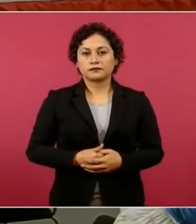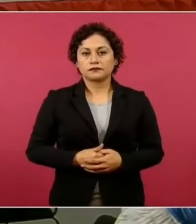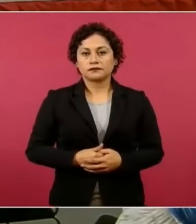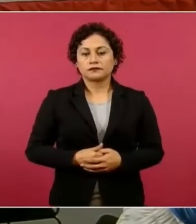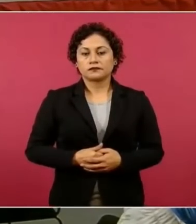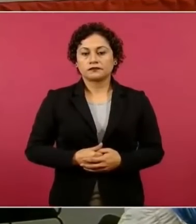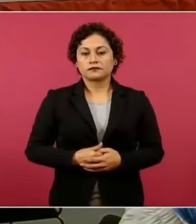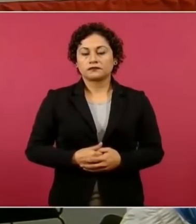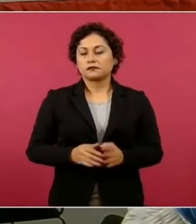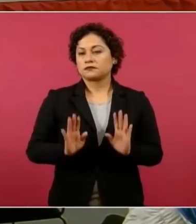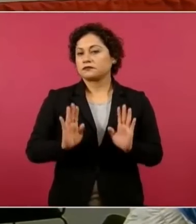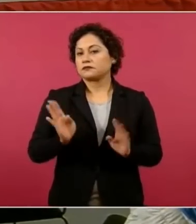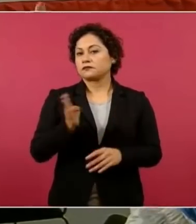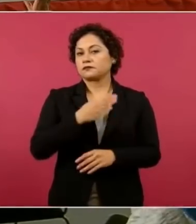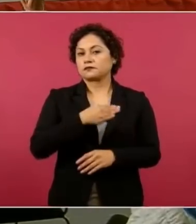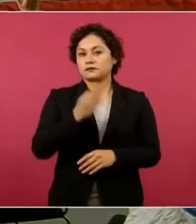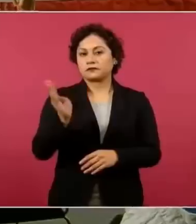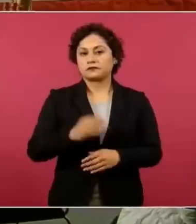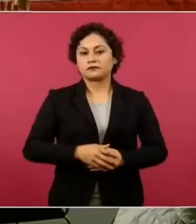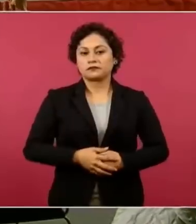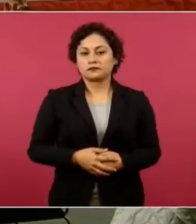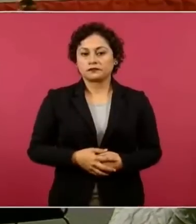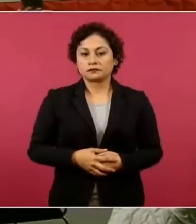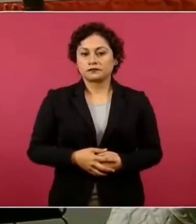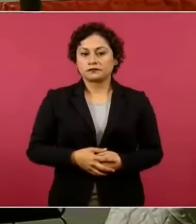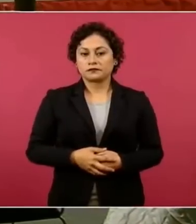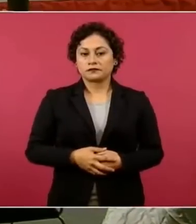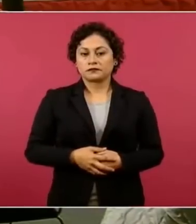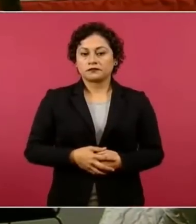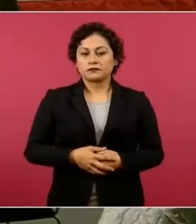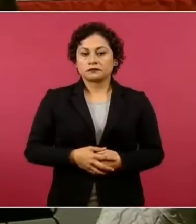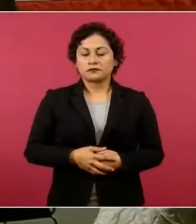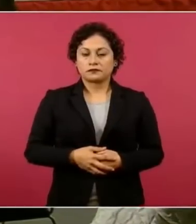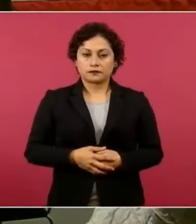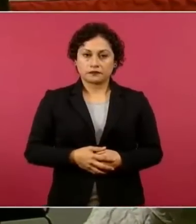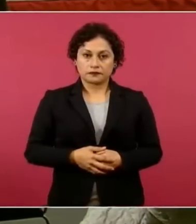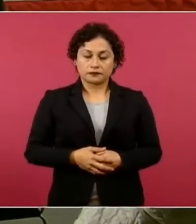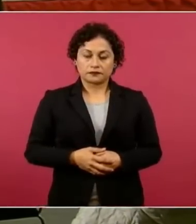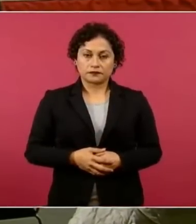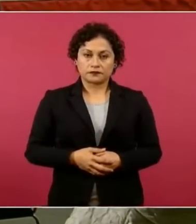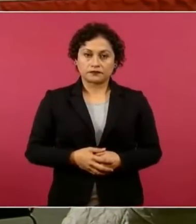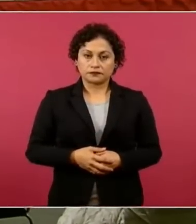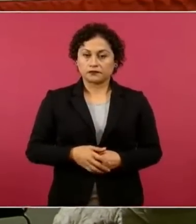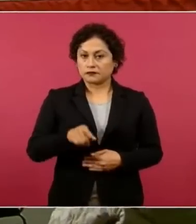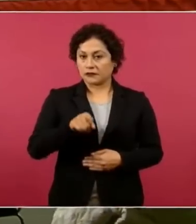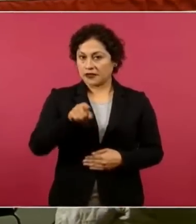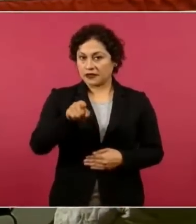Bueno, vámonos aquí.